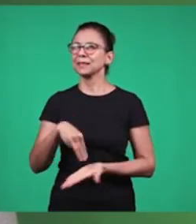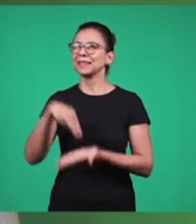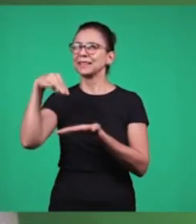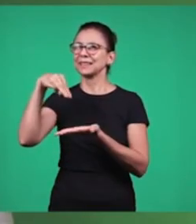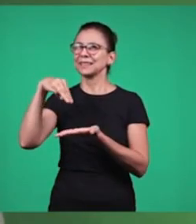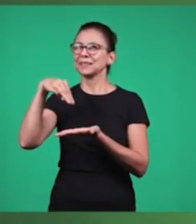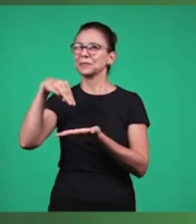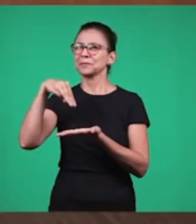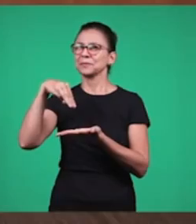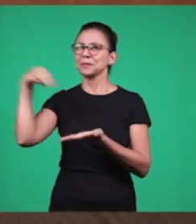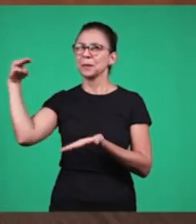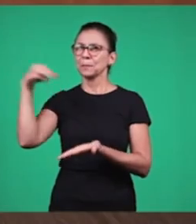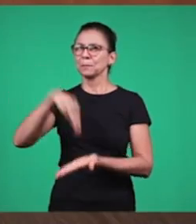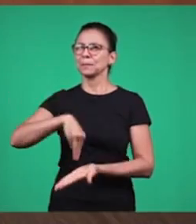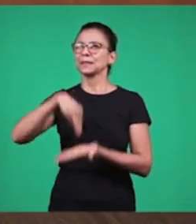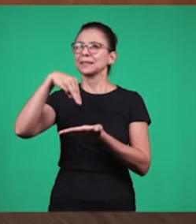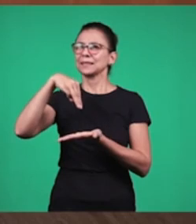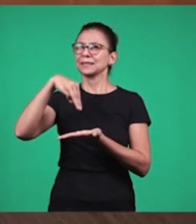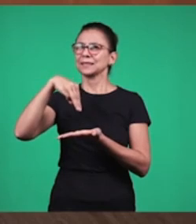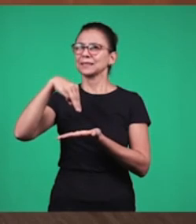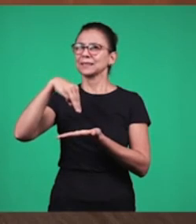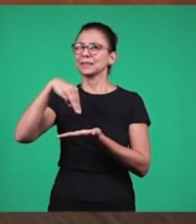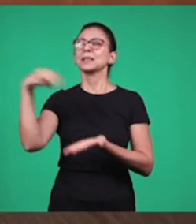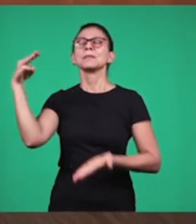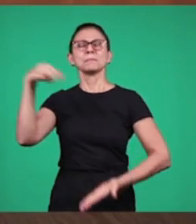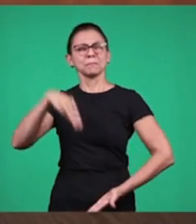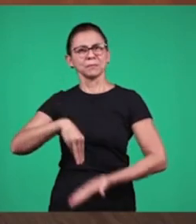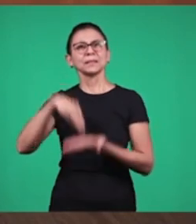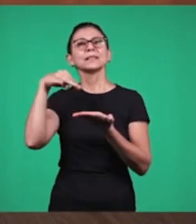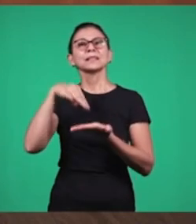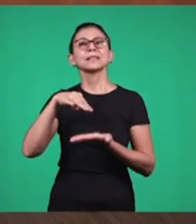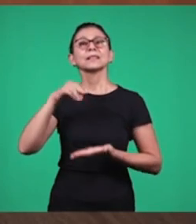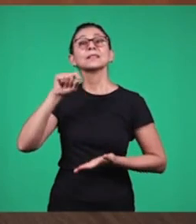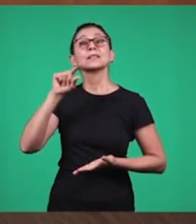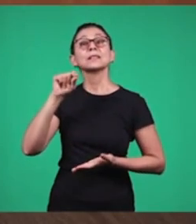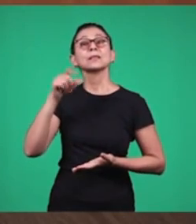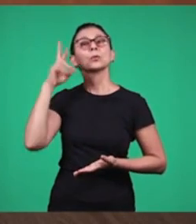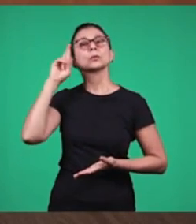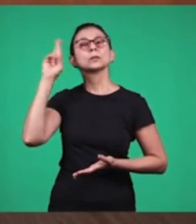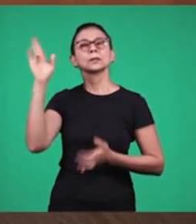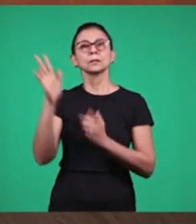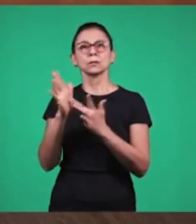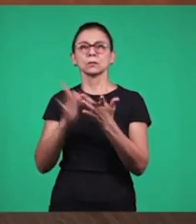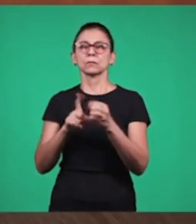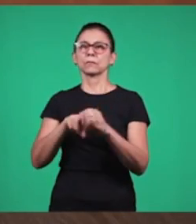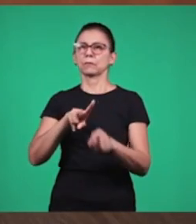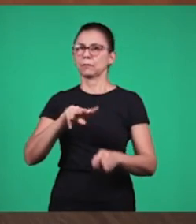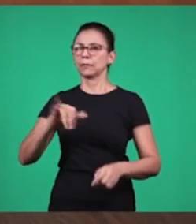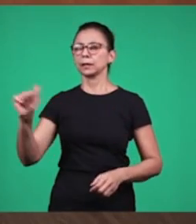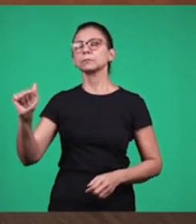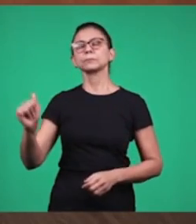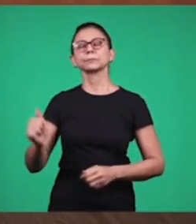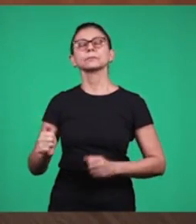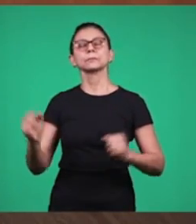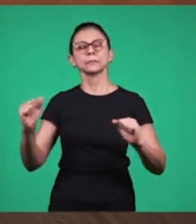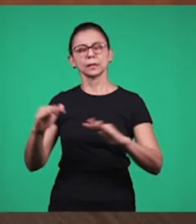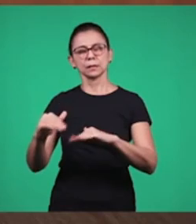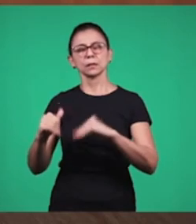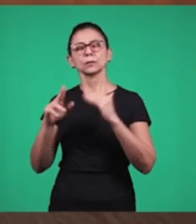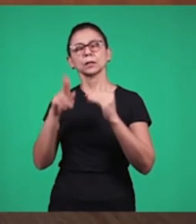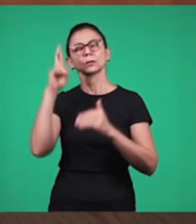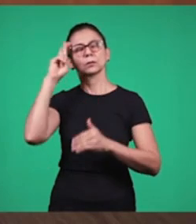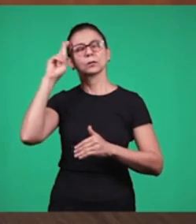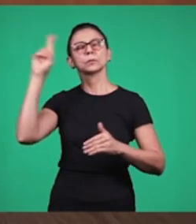Maranata, Maranata, Maranata. El Señor Jesús viene.